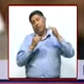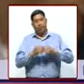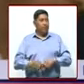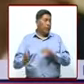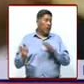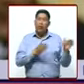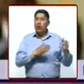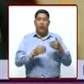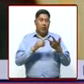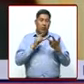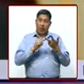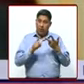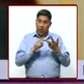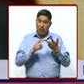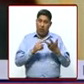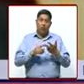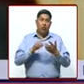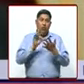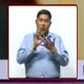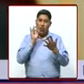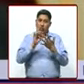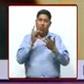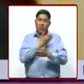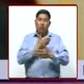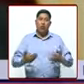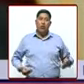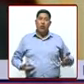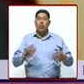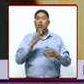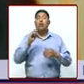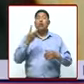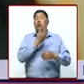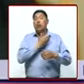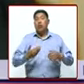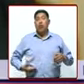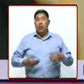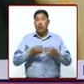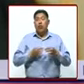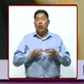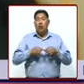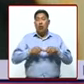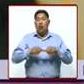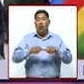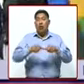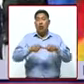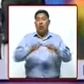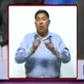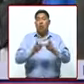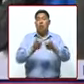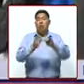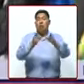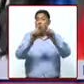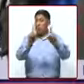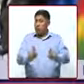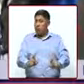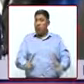reelección continua o discontinua del presidente y vicepresidente del Estado Plurinacional de Bolivia.